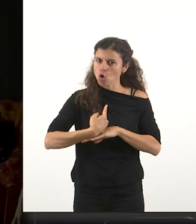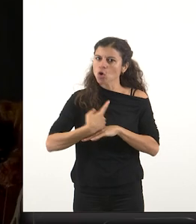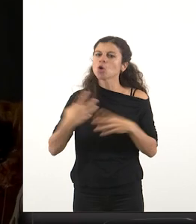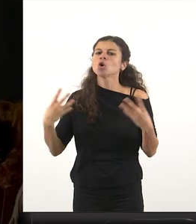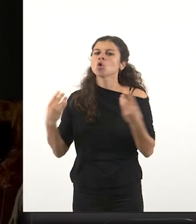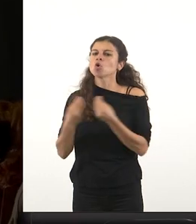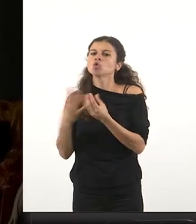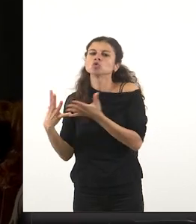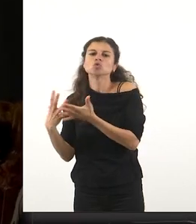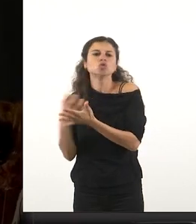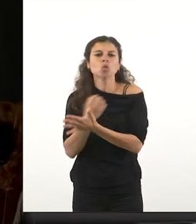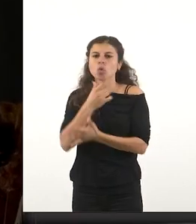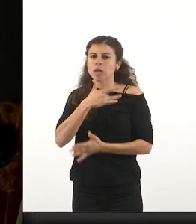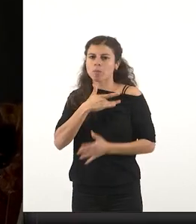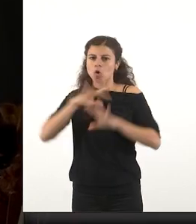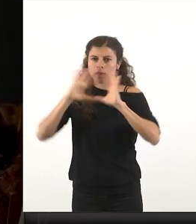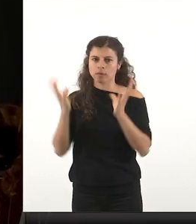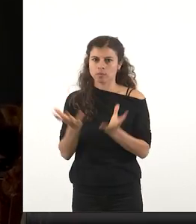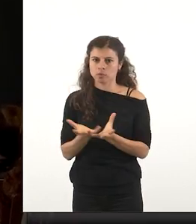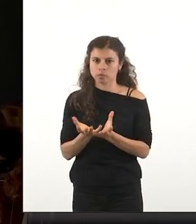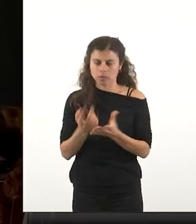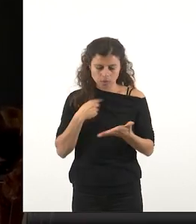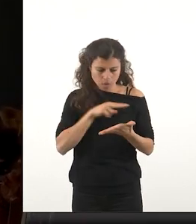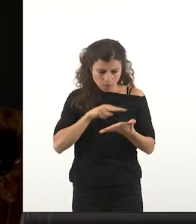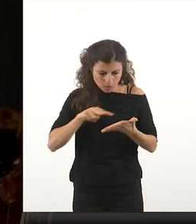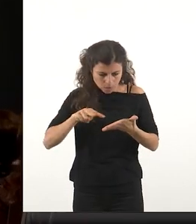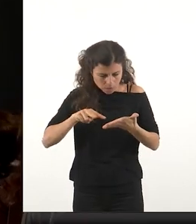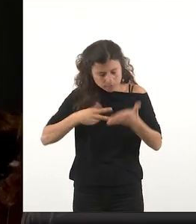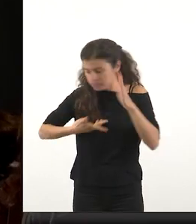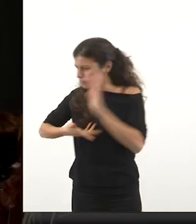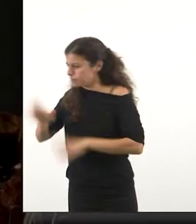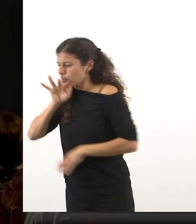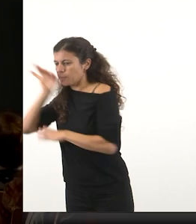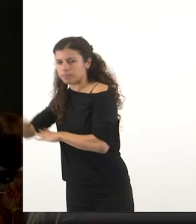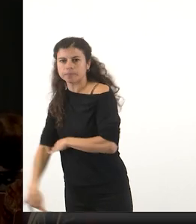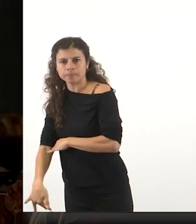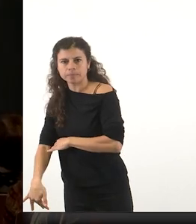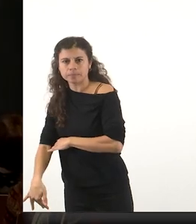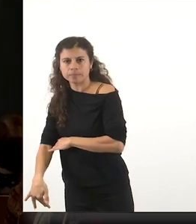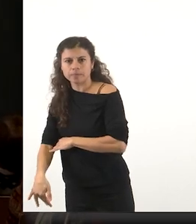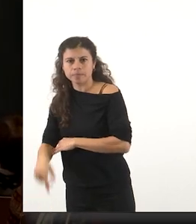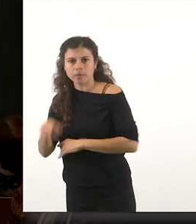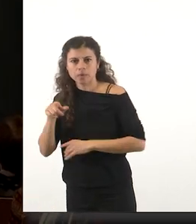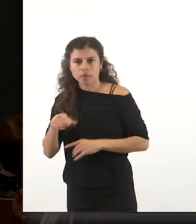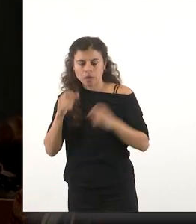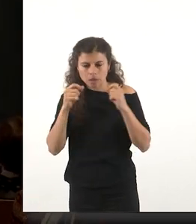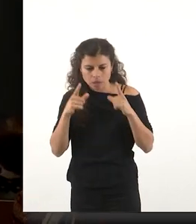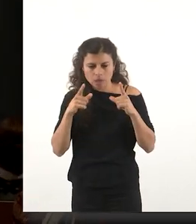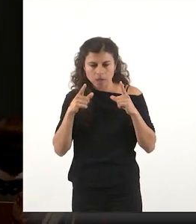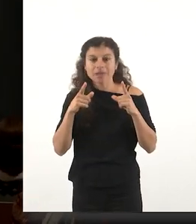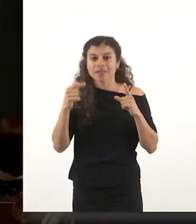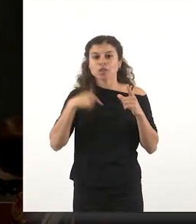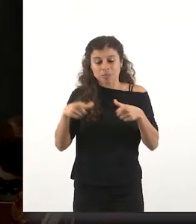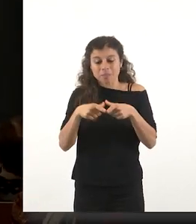el amor del mundo. Y cuando leí la frase en voz alta, me fui al baño a vomitar. Y ahí me cayó. Claro, yo he tenido vaginismo más de 10 años en mi